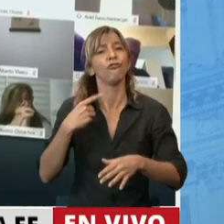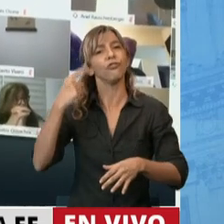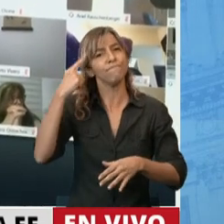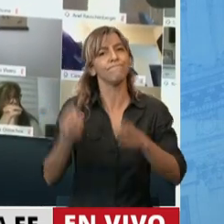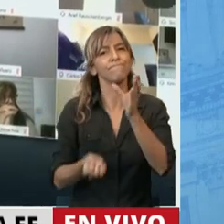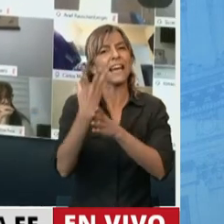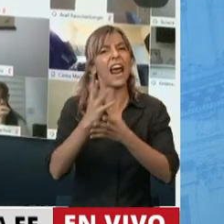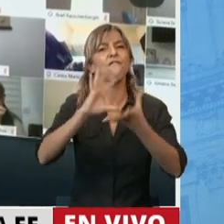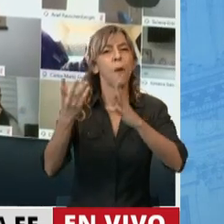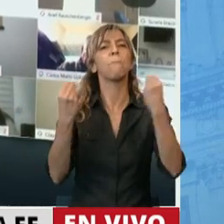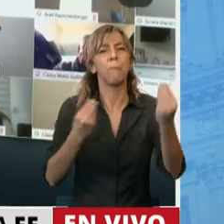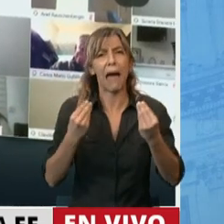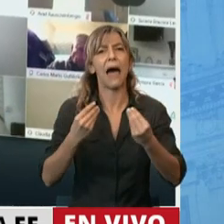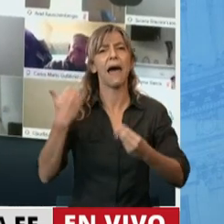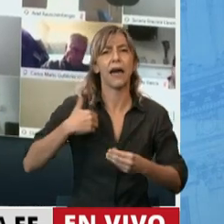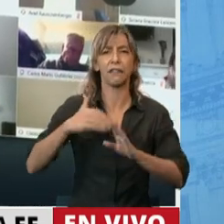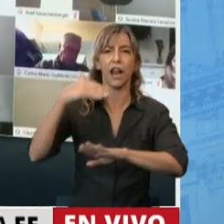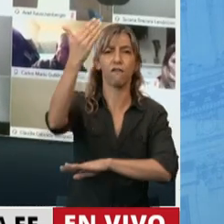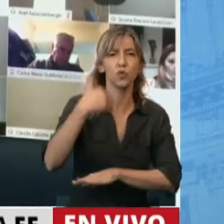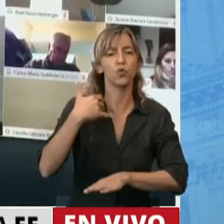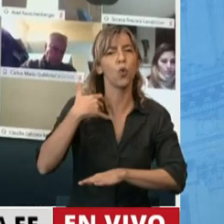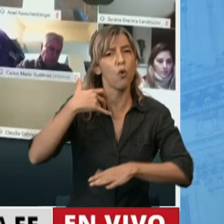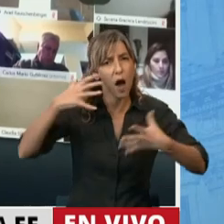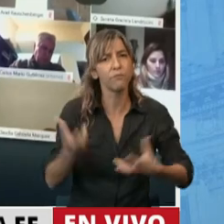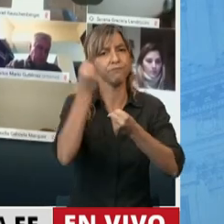que es recuperar a la Argentina para el desarrollo y